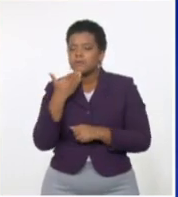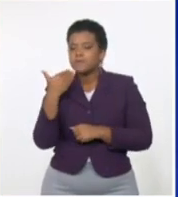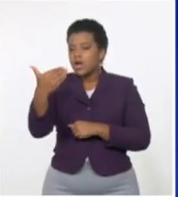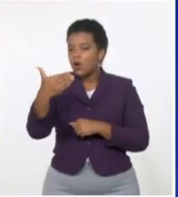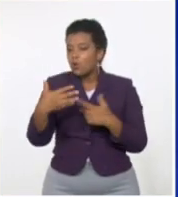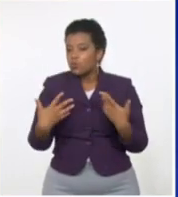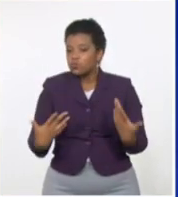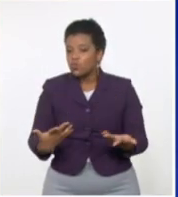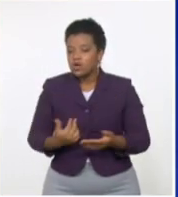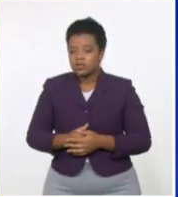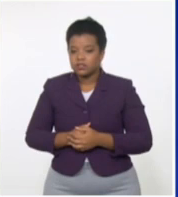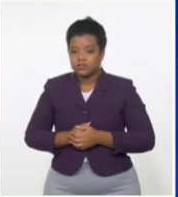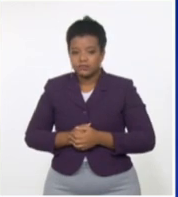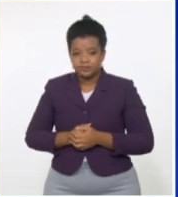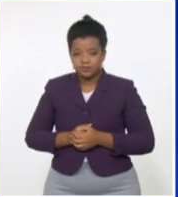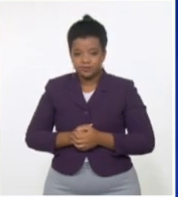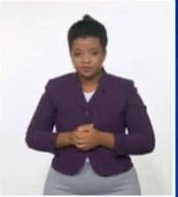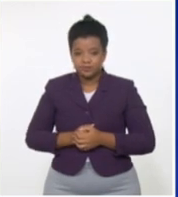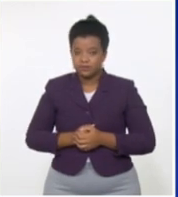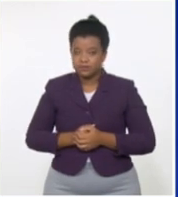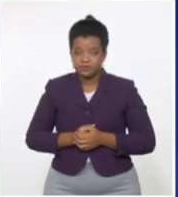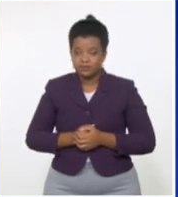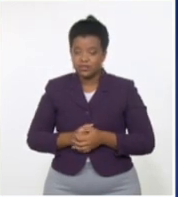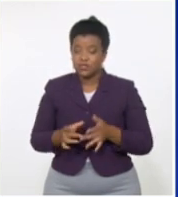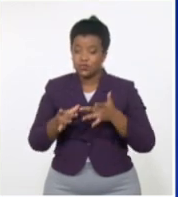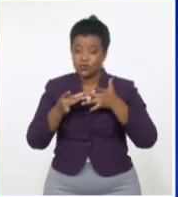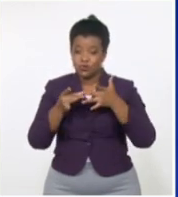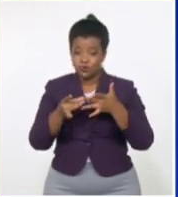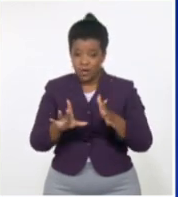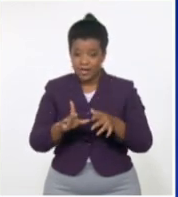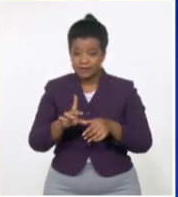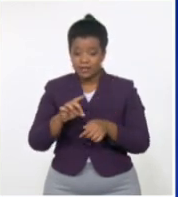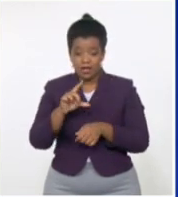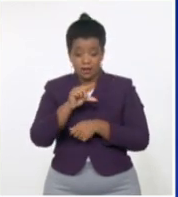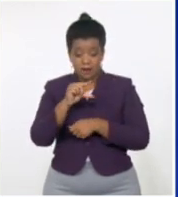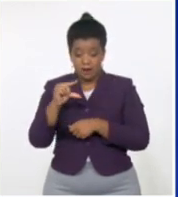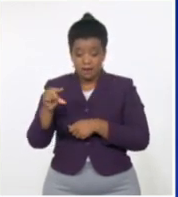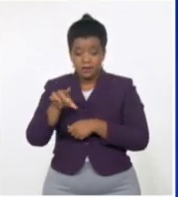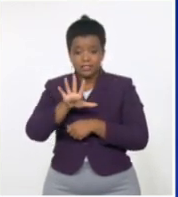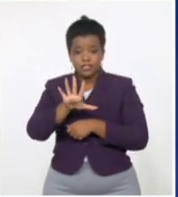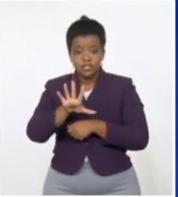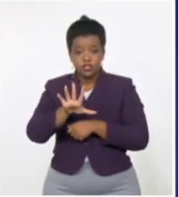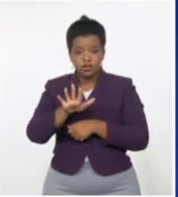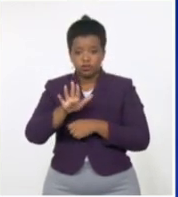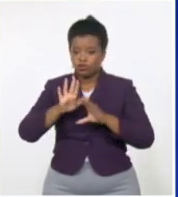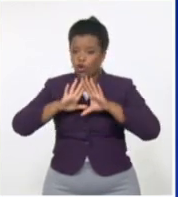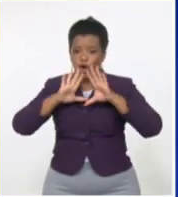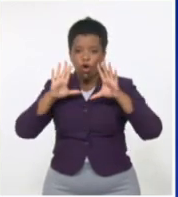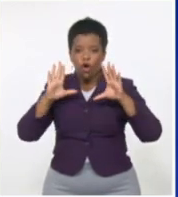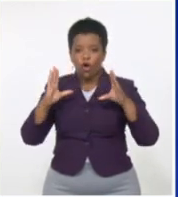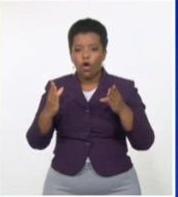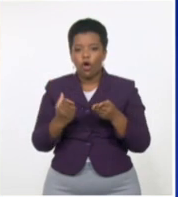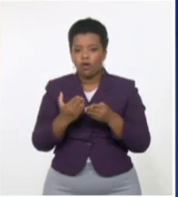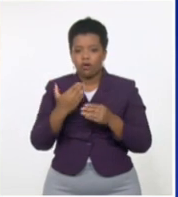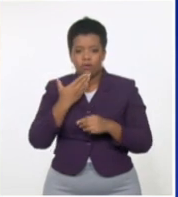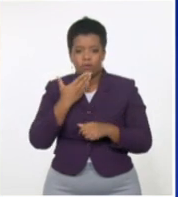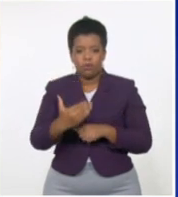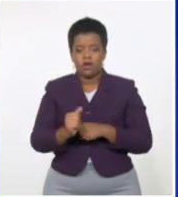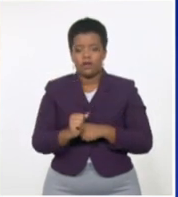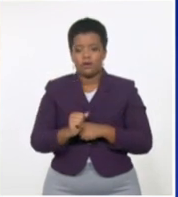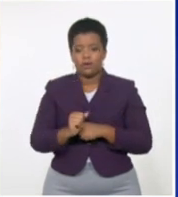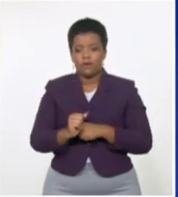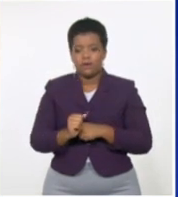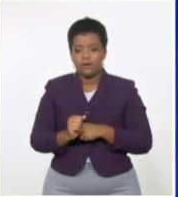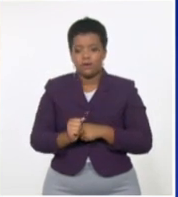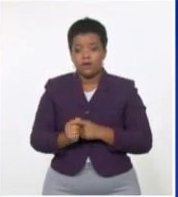candidato vacunal no, es el mejor? Miren, tenemos la gran ventaja de poder contar con 5 candidatos vacunales. Vamos a tener vacuna para los convalecientes,